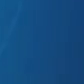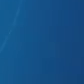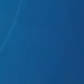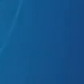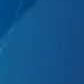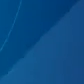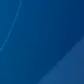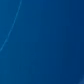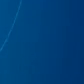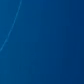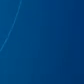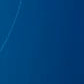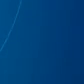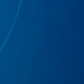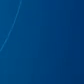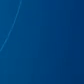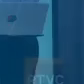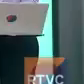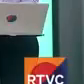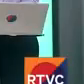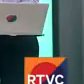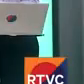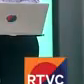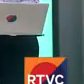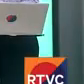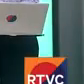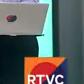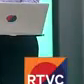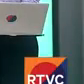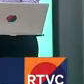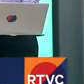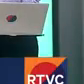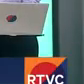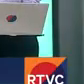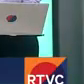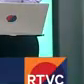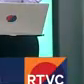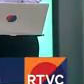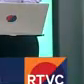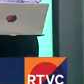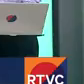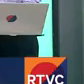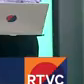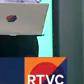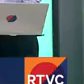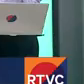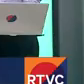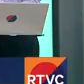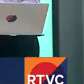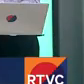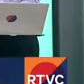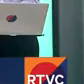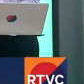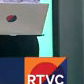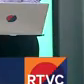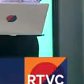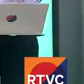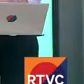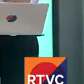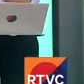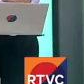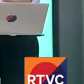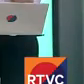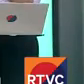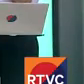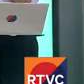Noticias. Emisión fin de semana. Buenas noches, bienvenidos a nuestra emisión de fin de semana. Iniciamos el